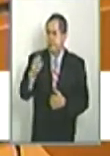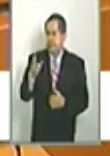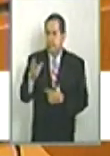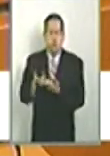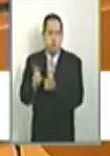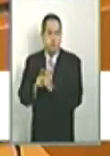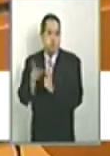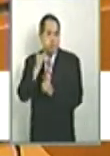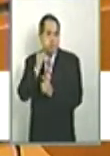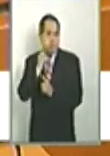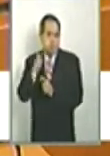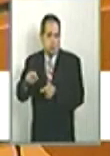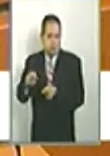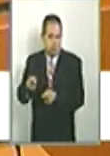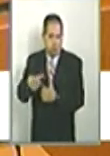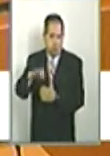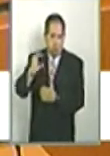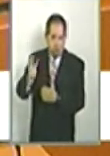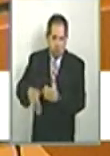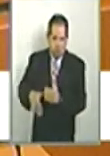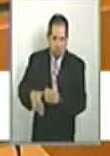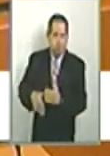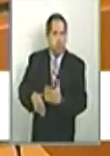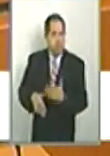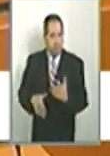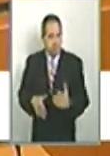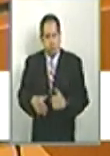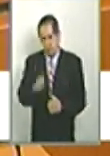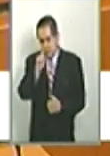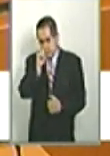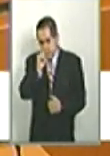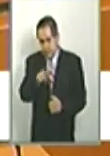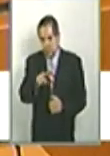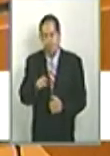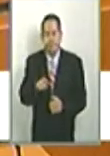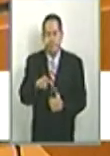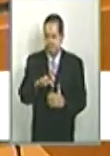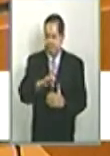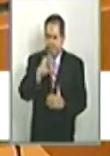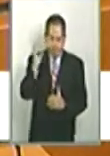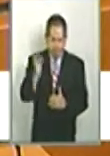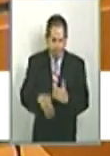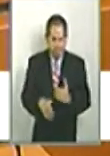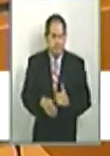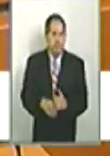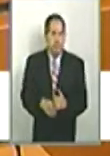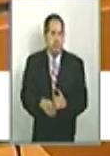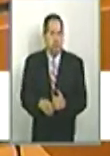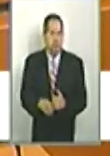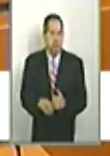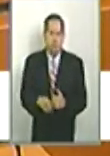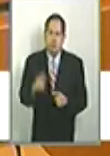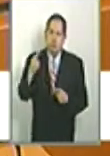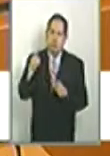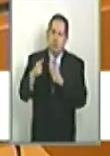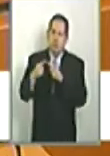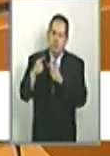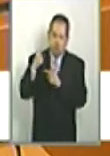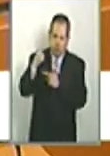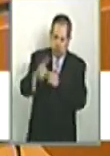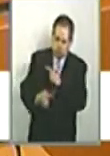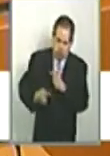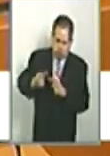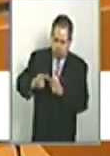legislatura, y desde luego también cerramos un ciclo histórico, diría